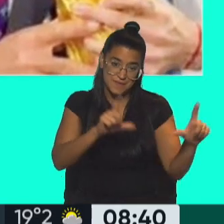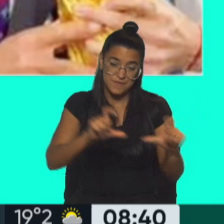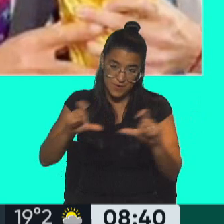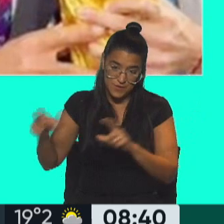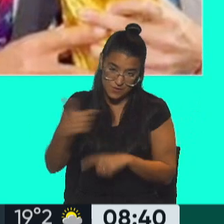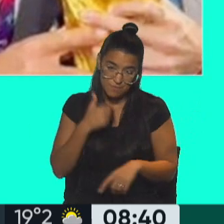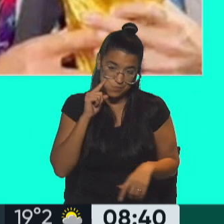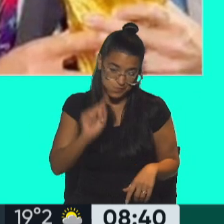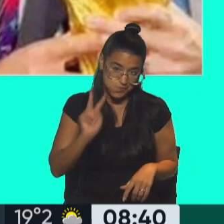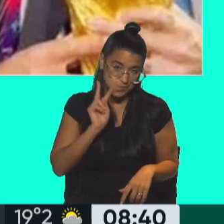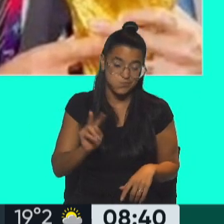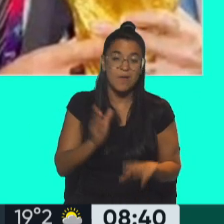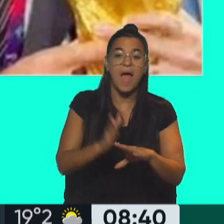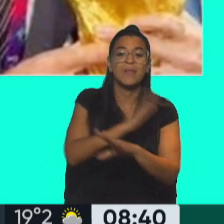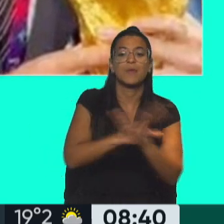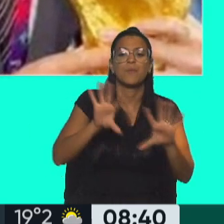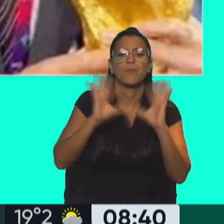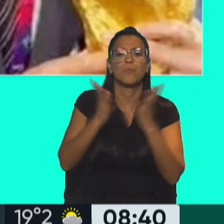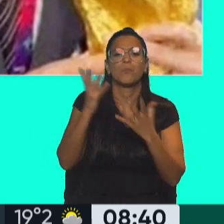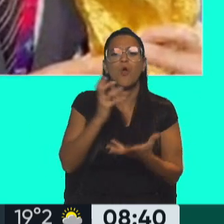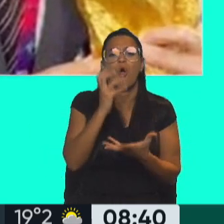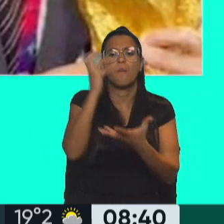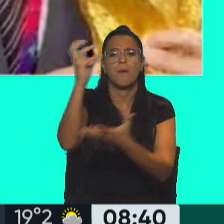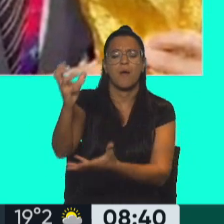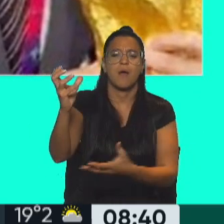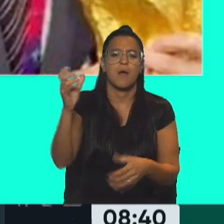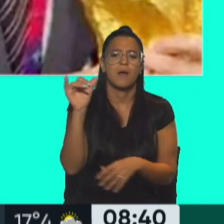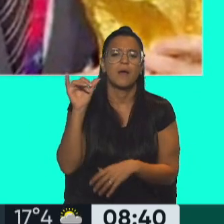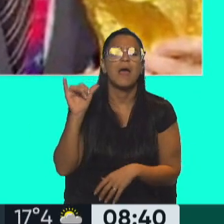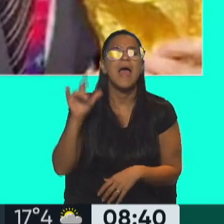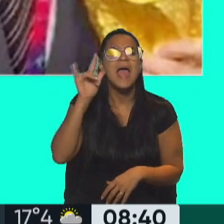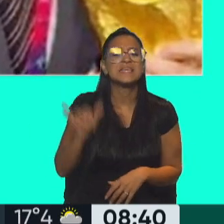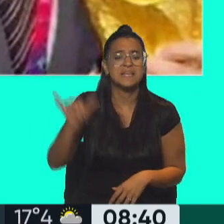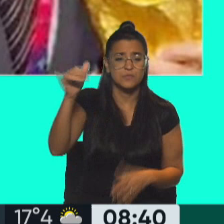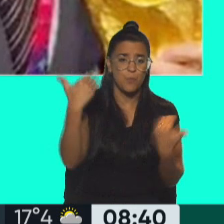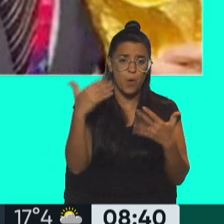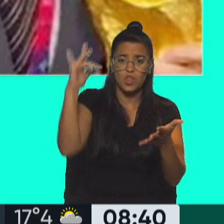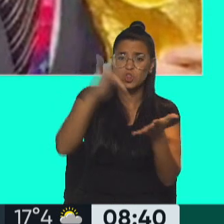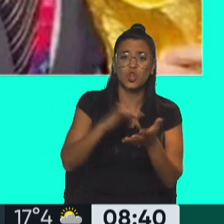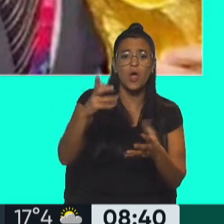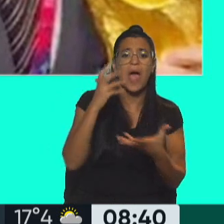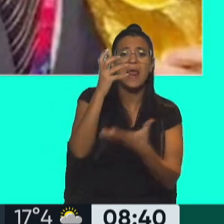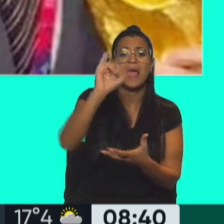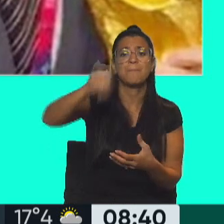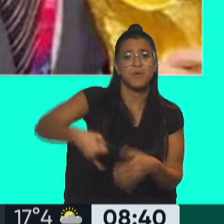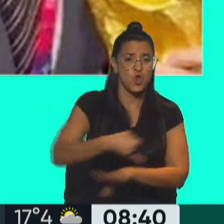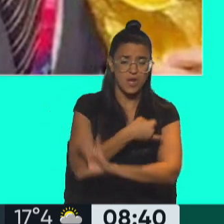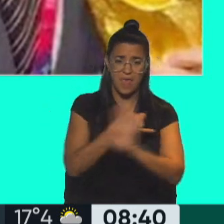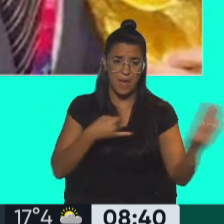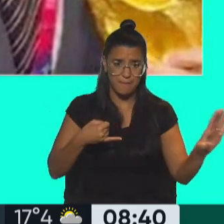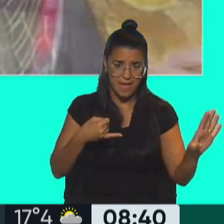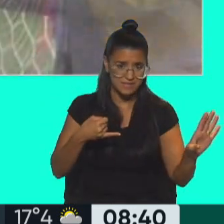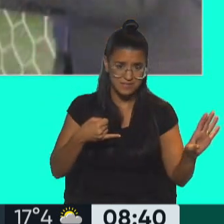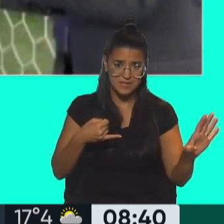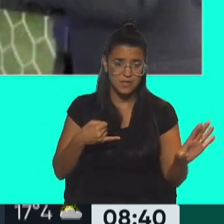acordate cuando llegó, antes del Mundial, la Copa Ezeiza. Sí. ¿Quiénes la podían tocar? Los campeones del mundo. Pero sí, obviamente, aparte no la tocó nadie.